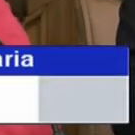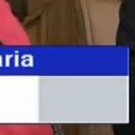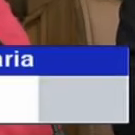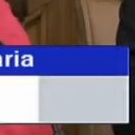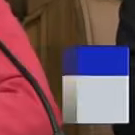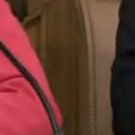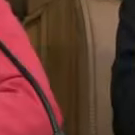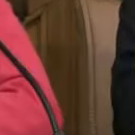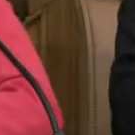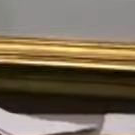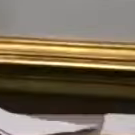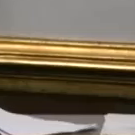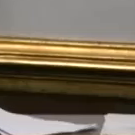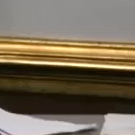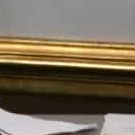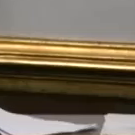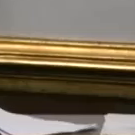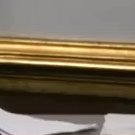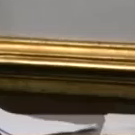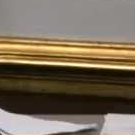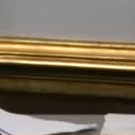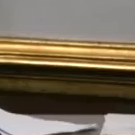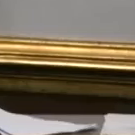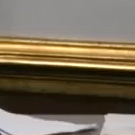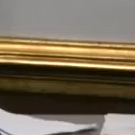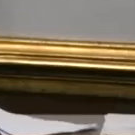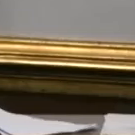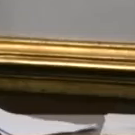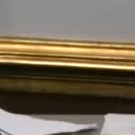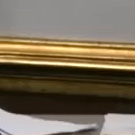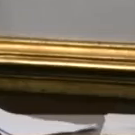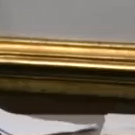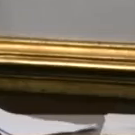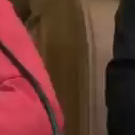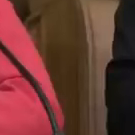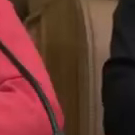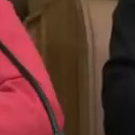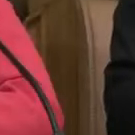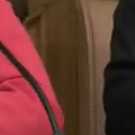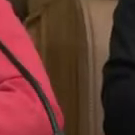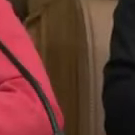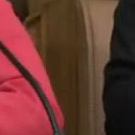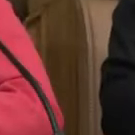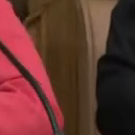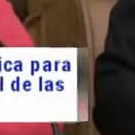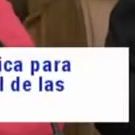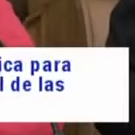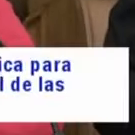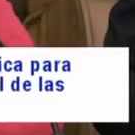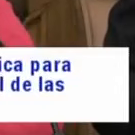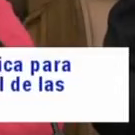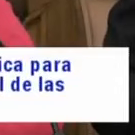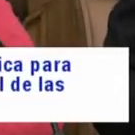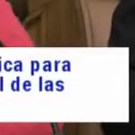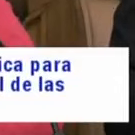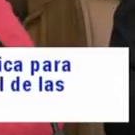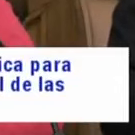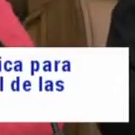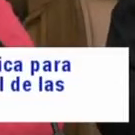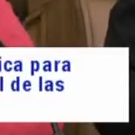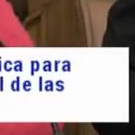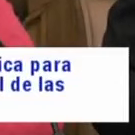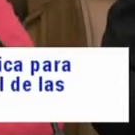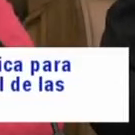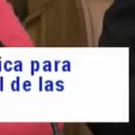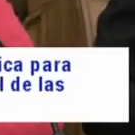ciudadano vicepresidente. En consideración. Aprobado. Siguiente. Centésimo nonagésimo tercero. Se sugiere aprobar con